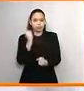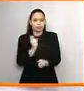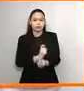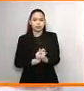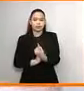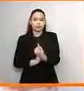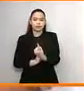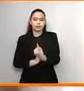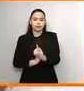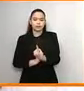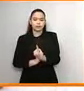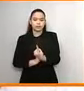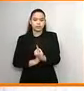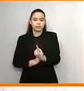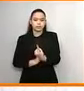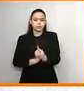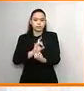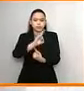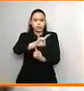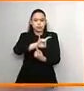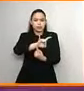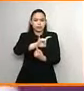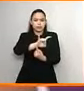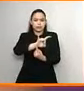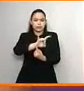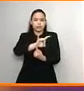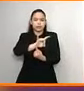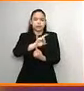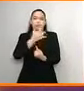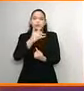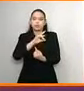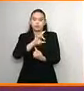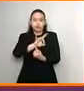afortunado. 8, segundo dígito suerte.